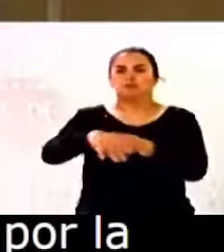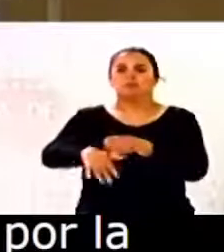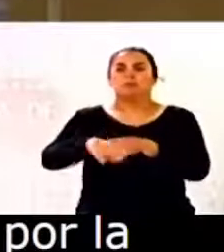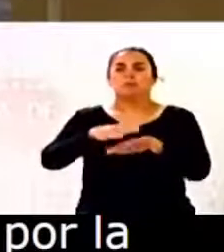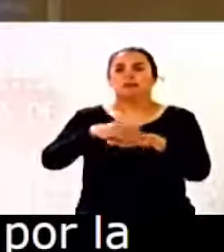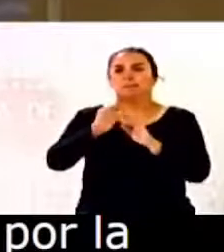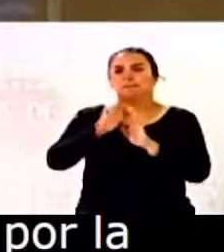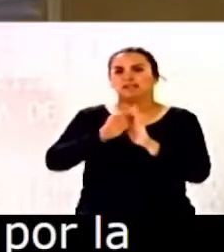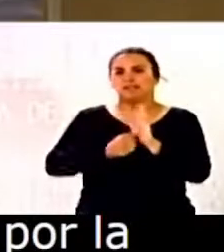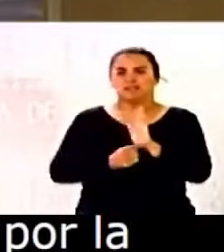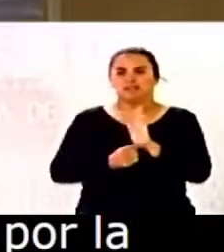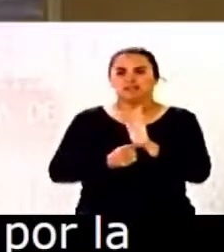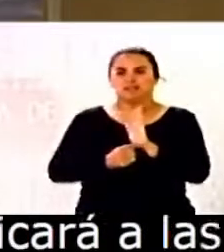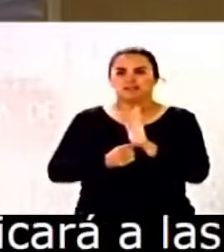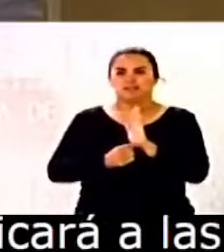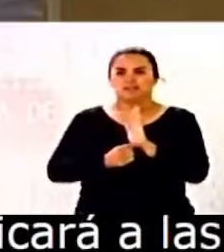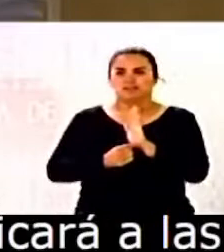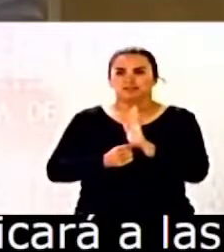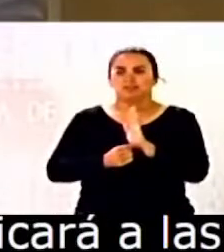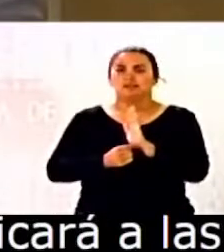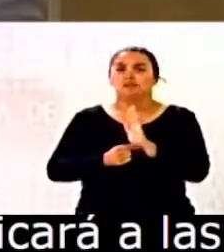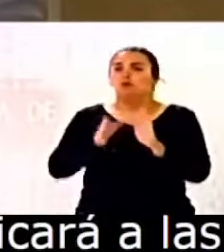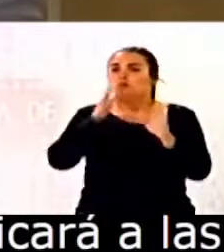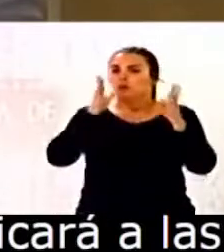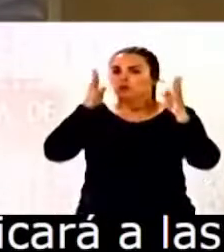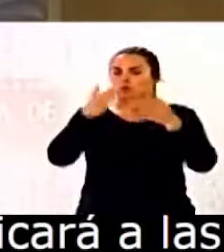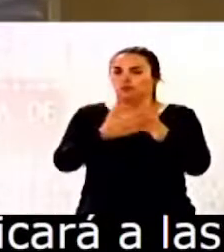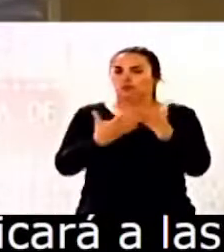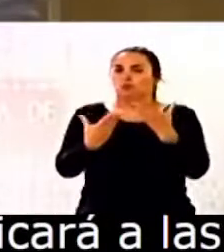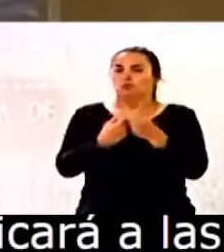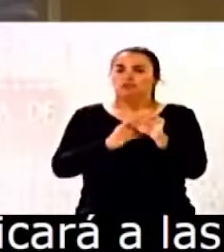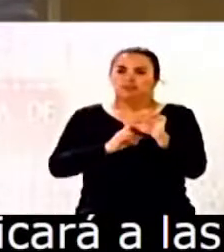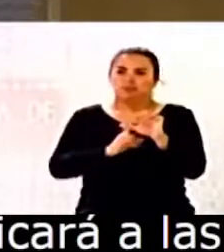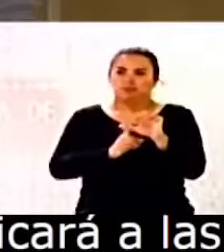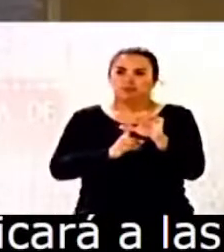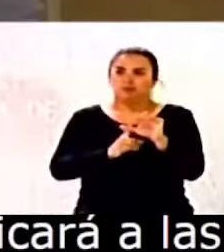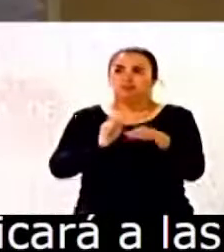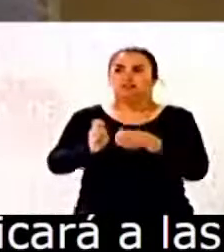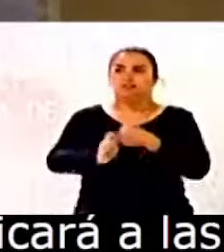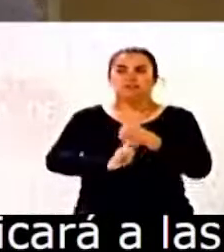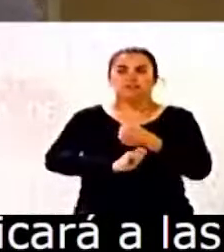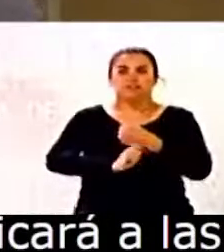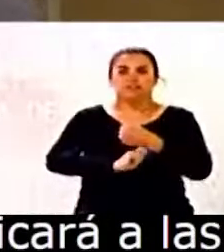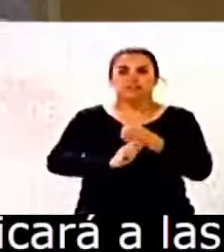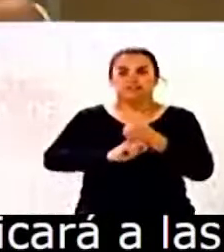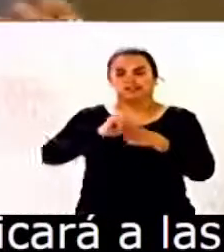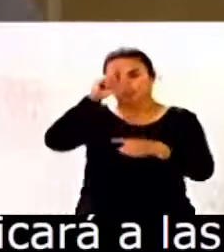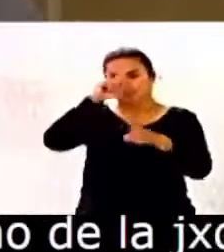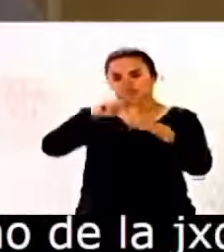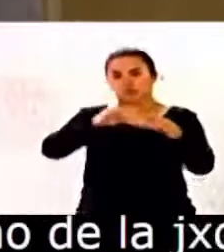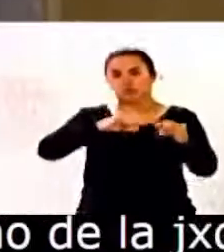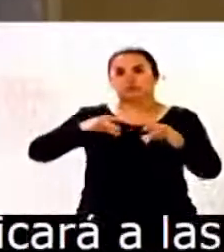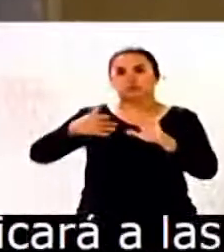medidas que pasen por el Consejo de Gobierno de la Junta de Extremadura. La estrategia de reto demográfico es un